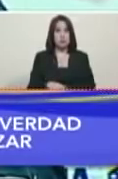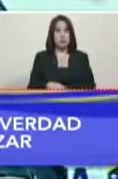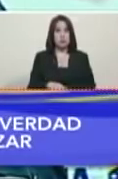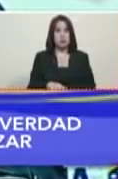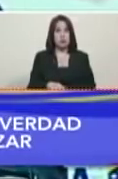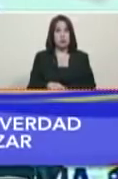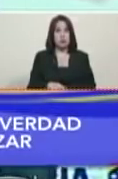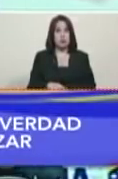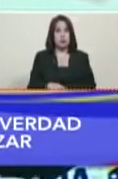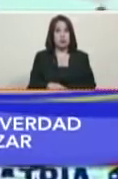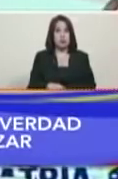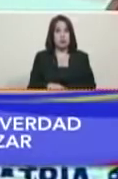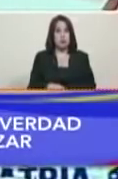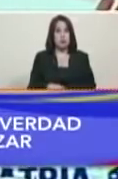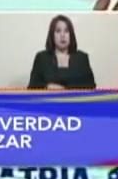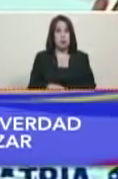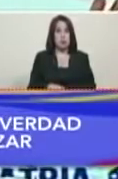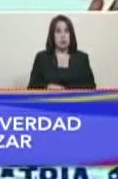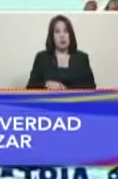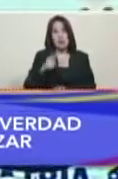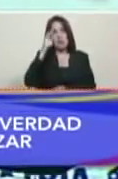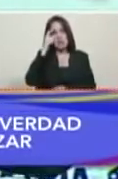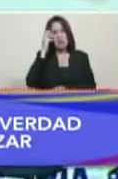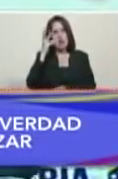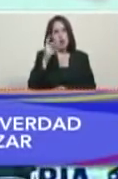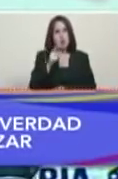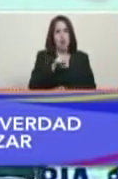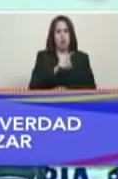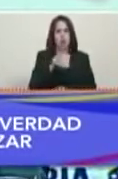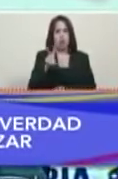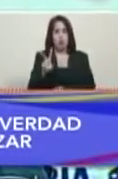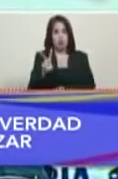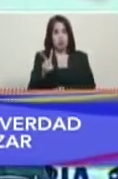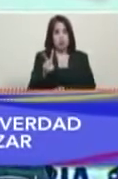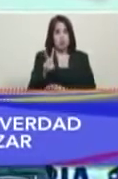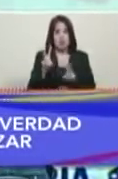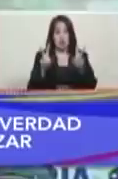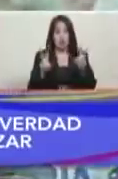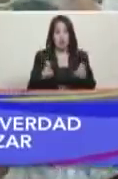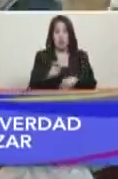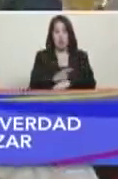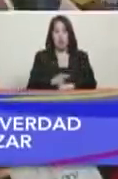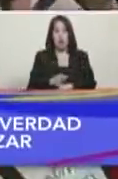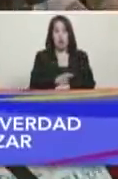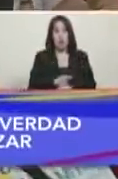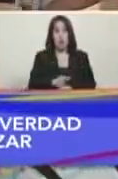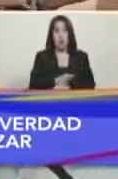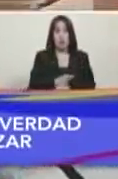Este es el día número 12 del nuevo gobierno. El día número 12 del gobierno